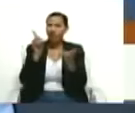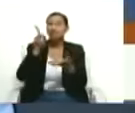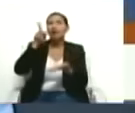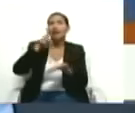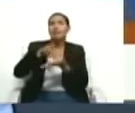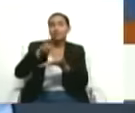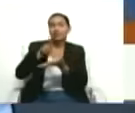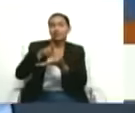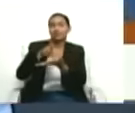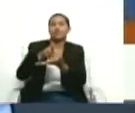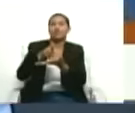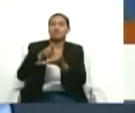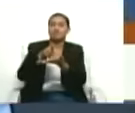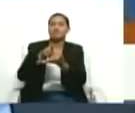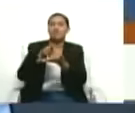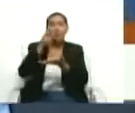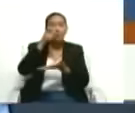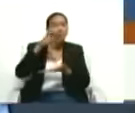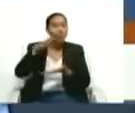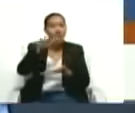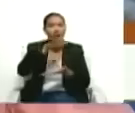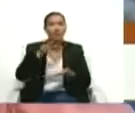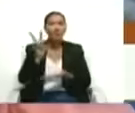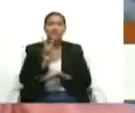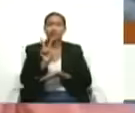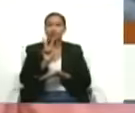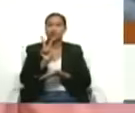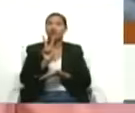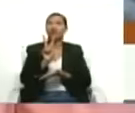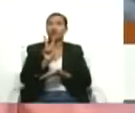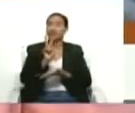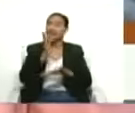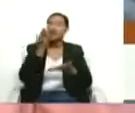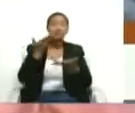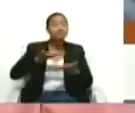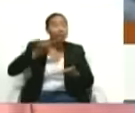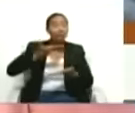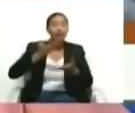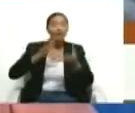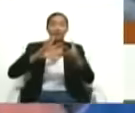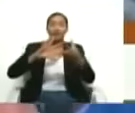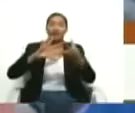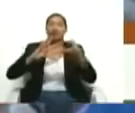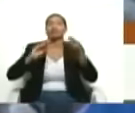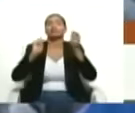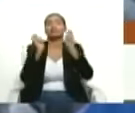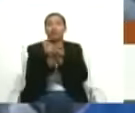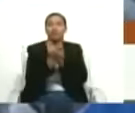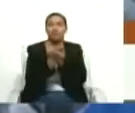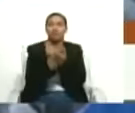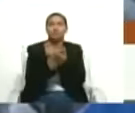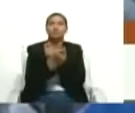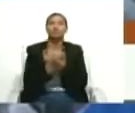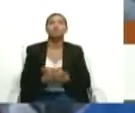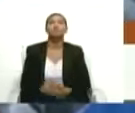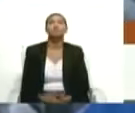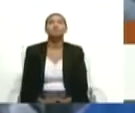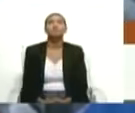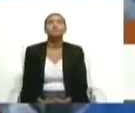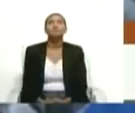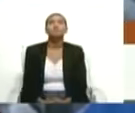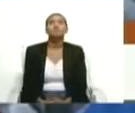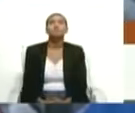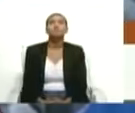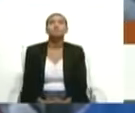pueblo venezolano. Es una transformación fundamental. La sexta transformación, ustedes saben, tiene que